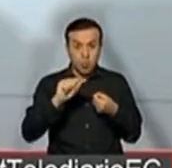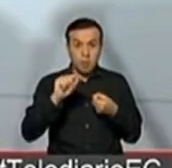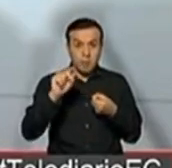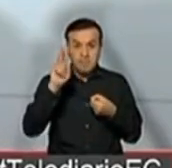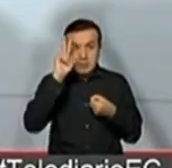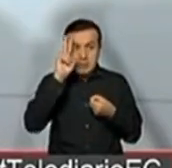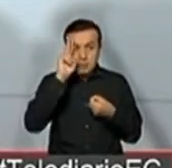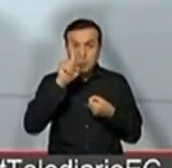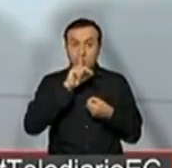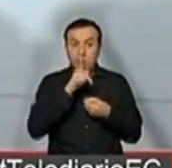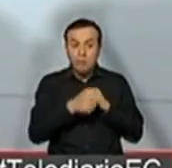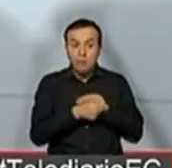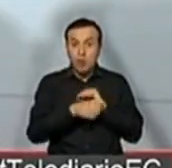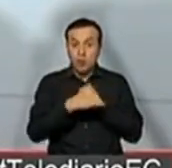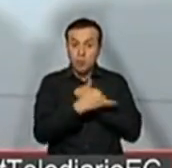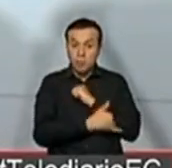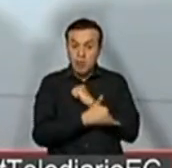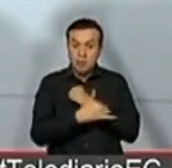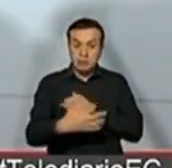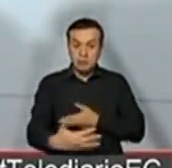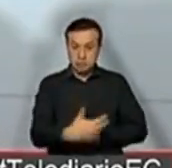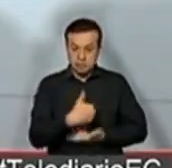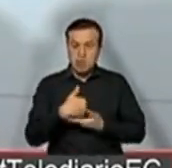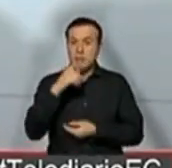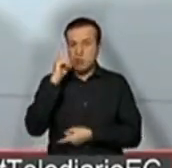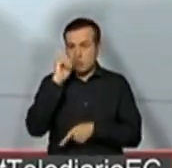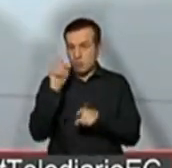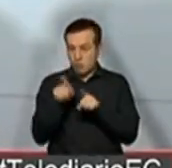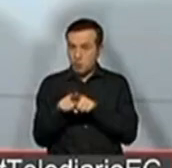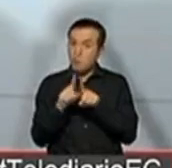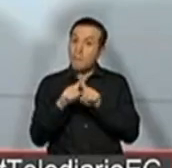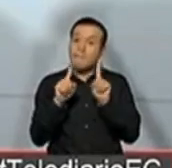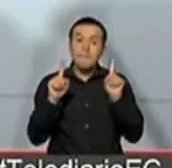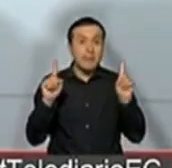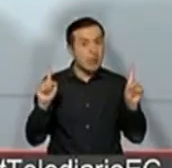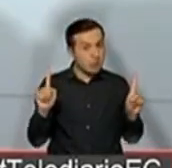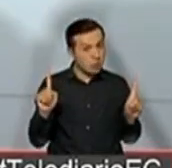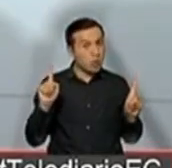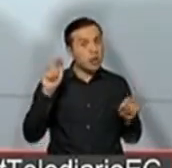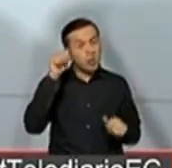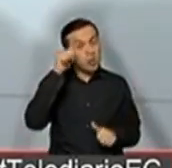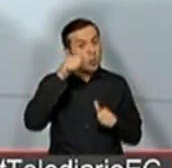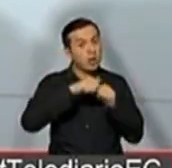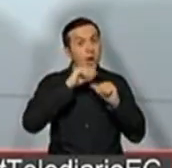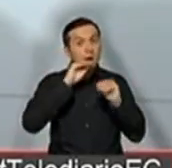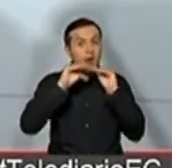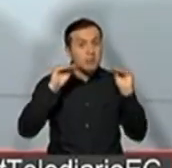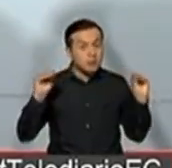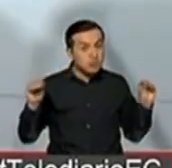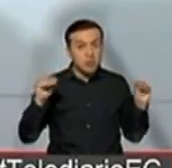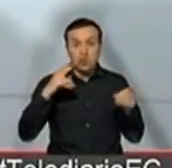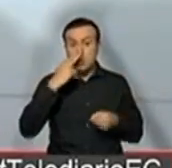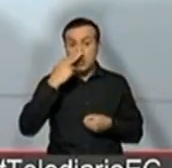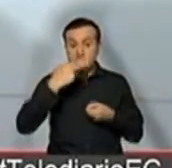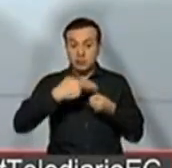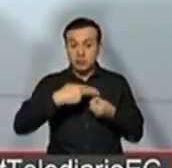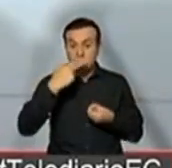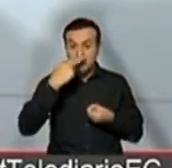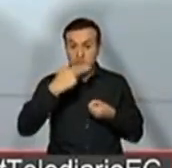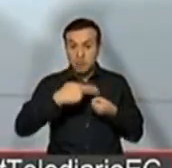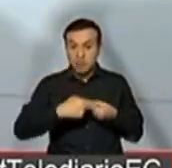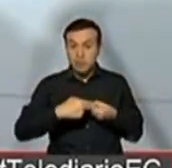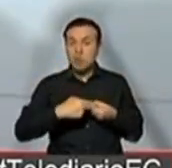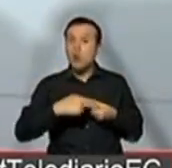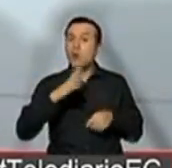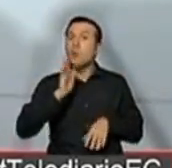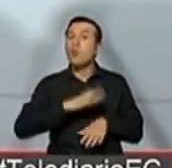los contrabandistas. Estoy de acuerdo, pero se están olvidando de una cosa. El contrabando en gran parte se